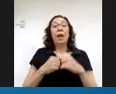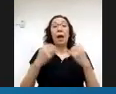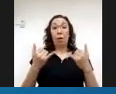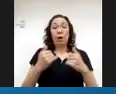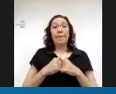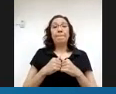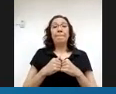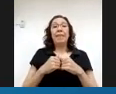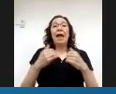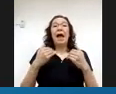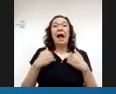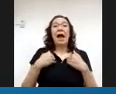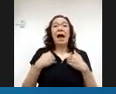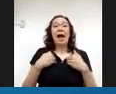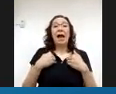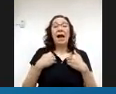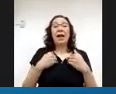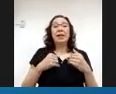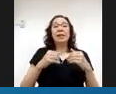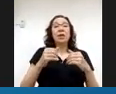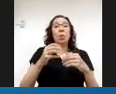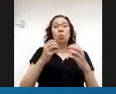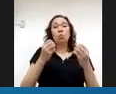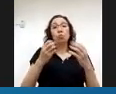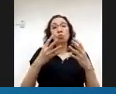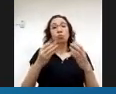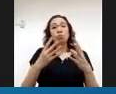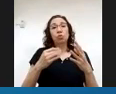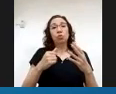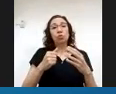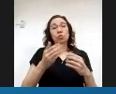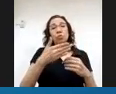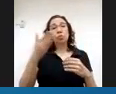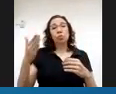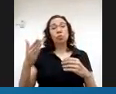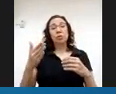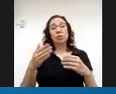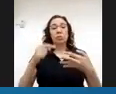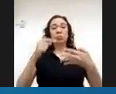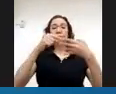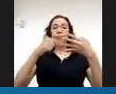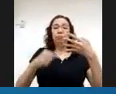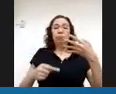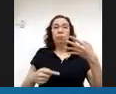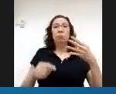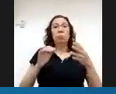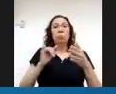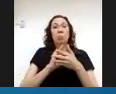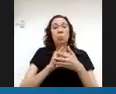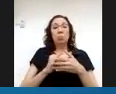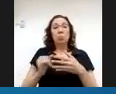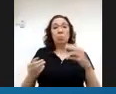Ahora, hay una serie de factores que se conjugaron para poder tener mucho más rápidamente la